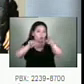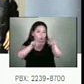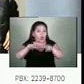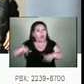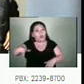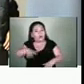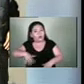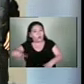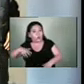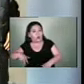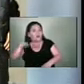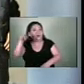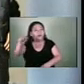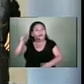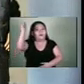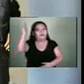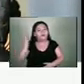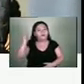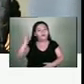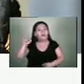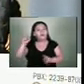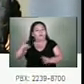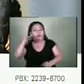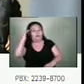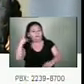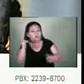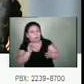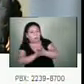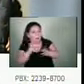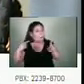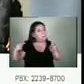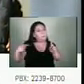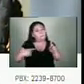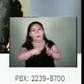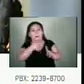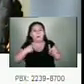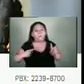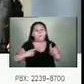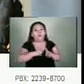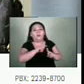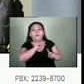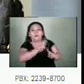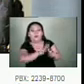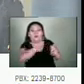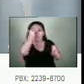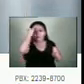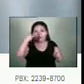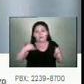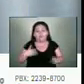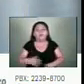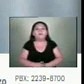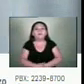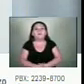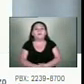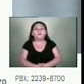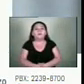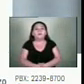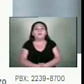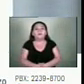a Rogelio Mena Reyes por violencia intrafamiliar y expresiones de violencia en contra de la mujer.